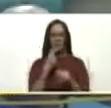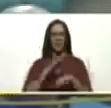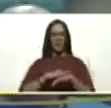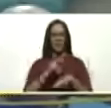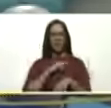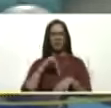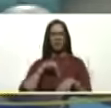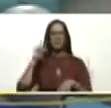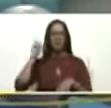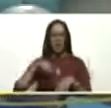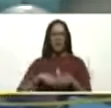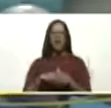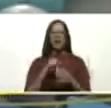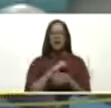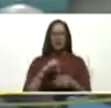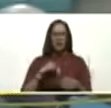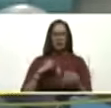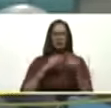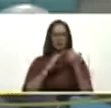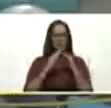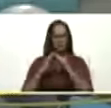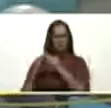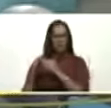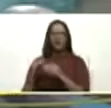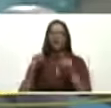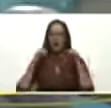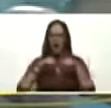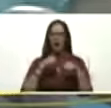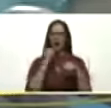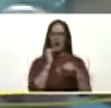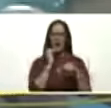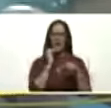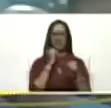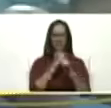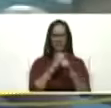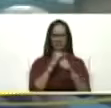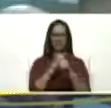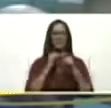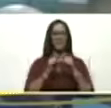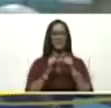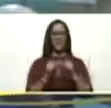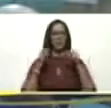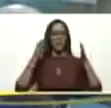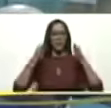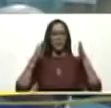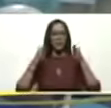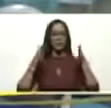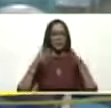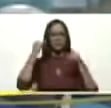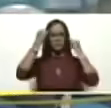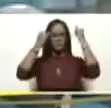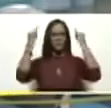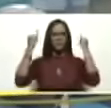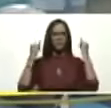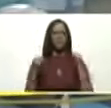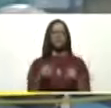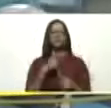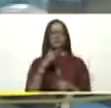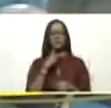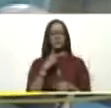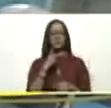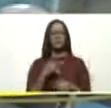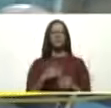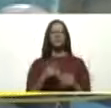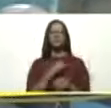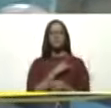nosotros también somos comunidad. Hoy la juventud obrera, presidente, se sigue formando ideológica, políticamente, a través de